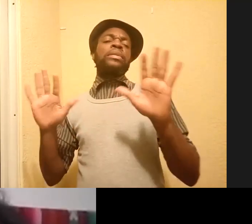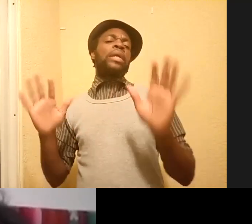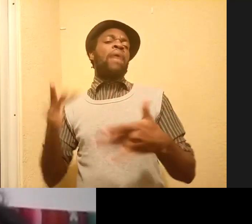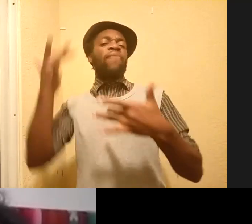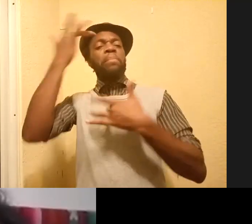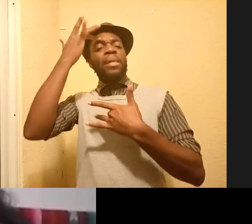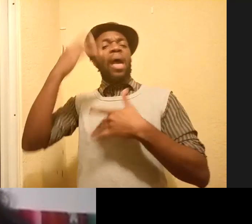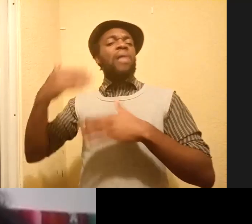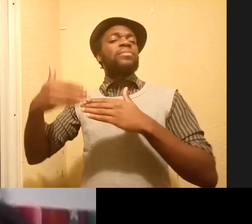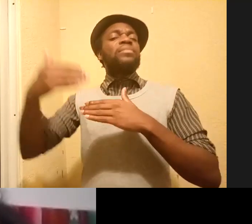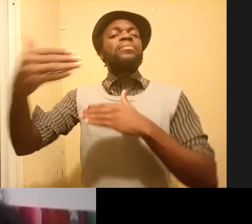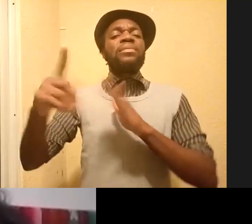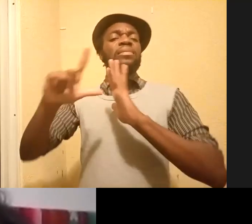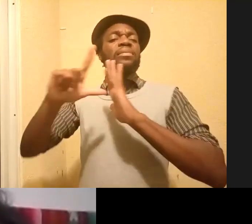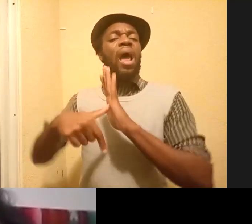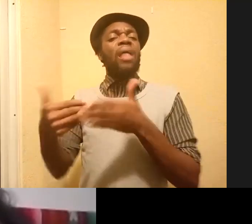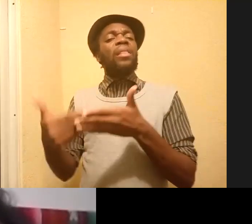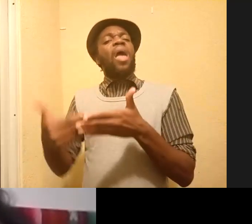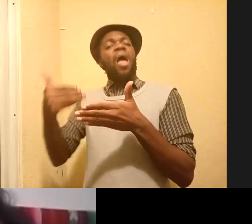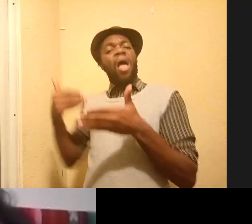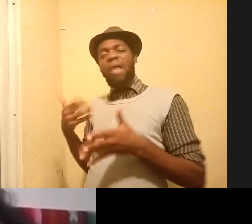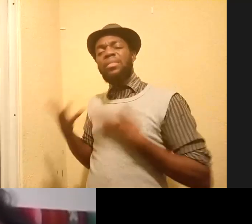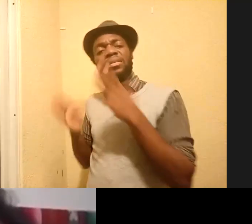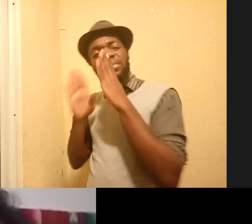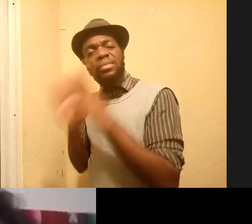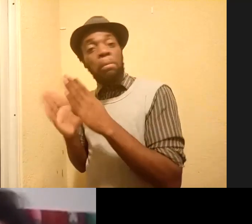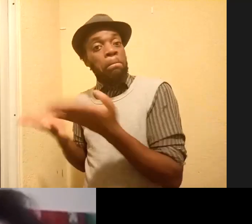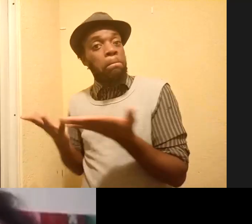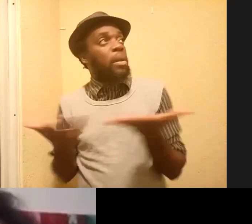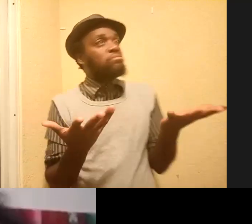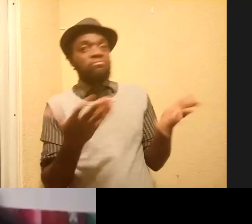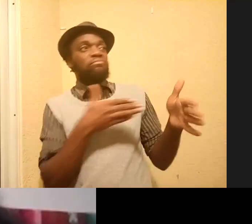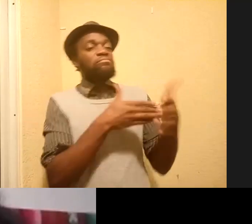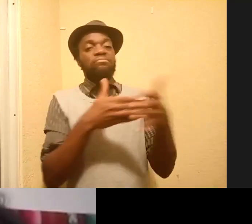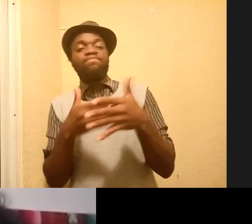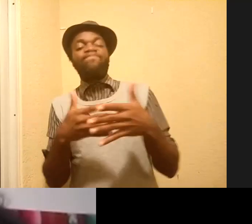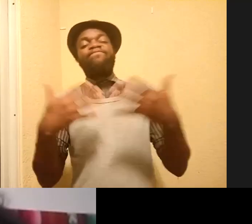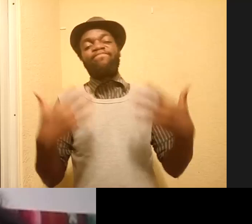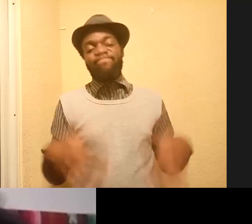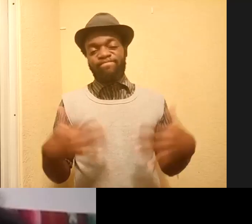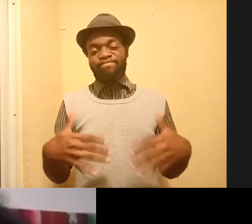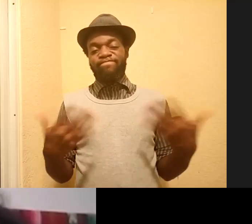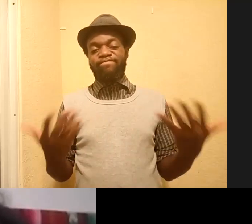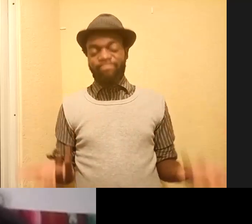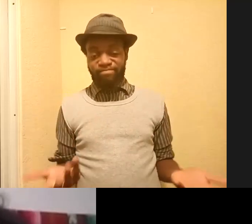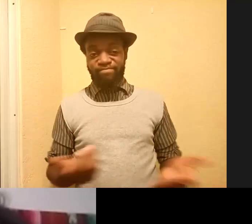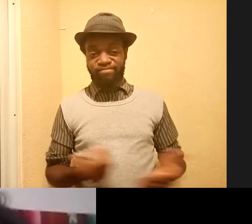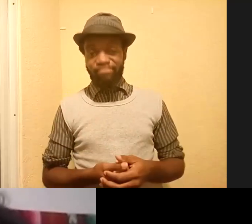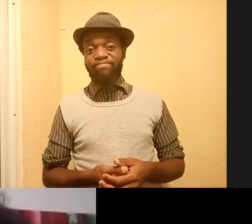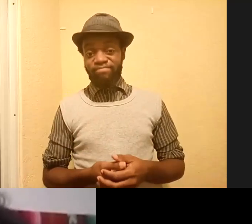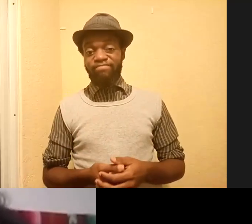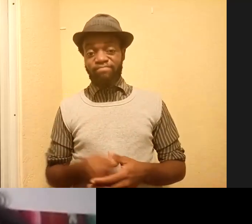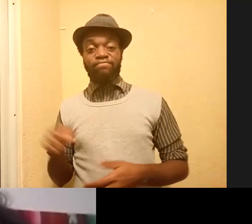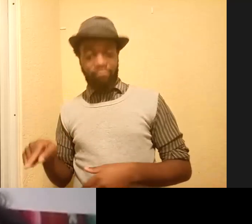más, existe mucho más complicación. Esto genera un aumento de morbilidad,